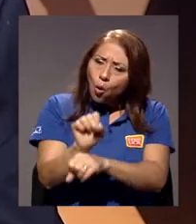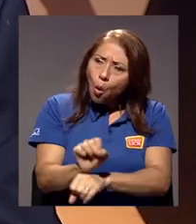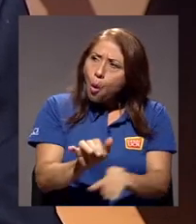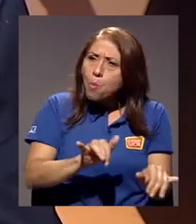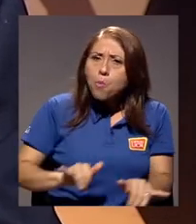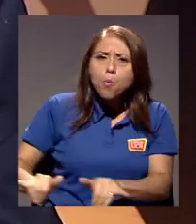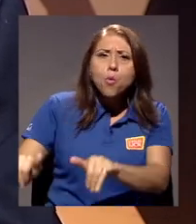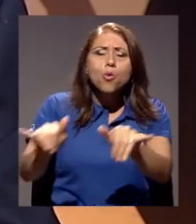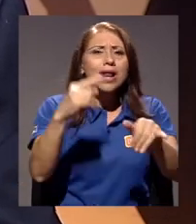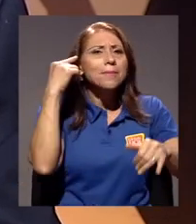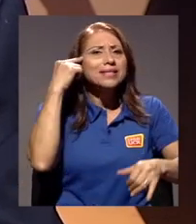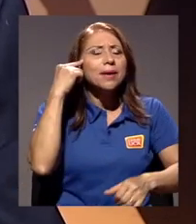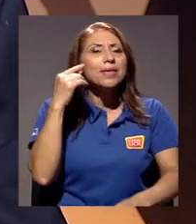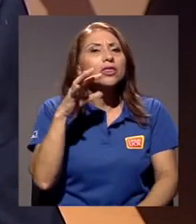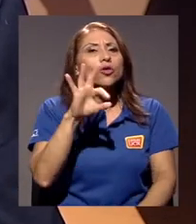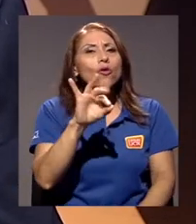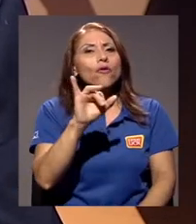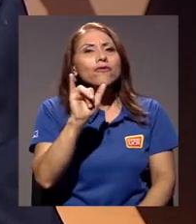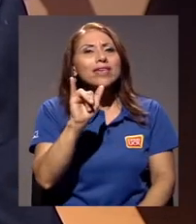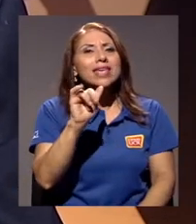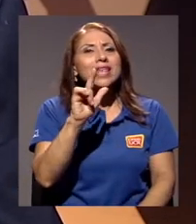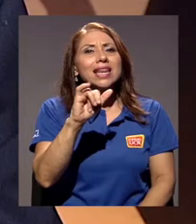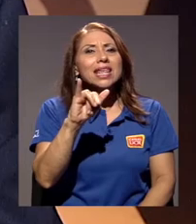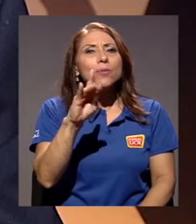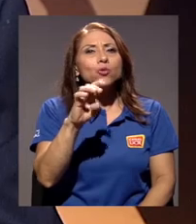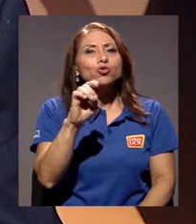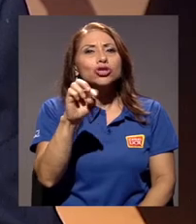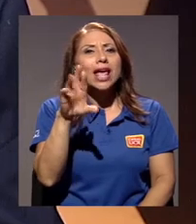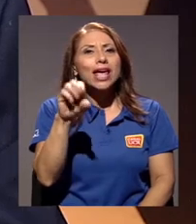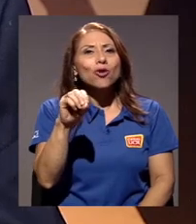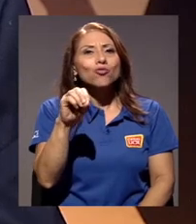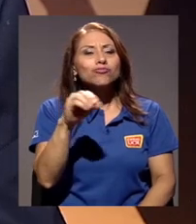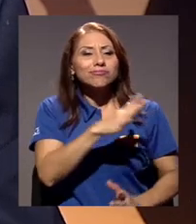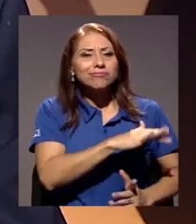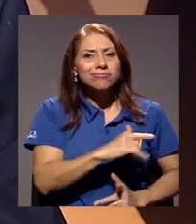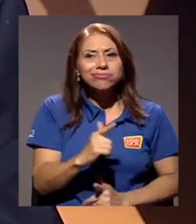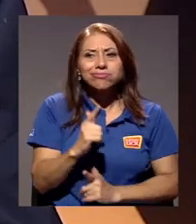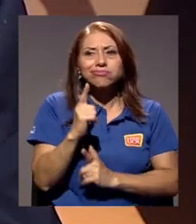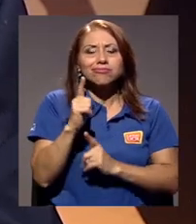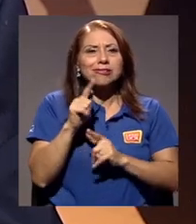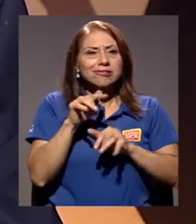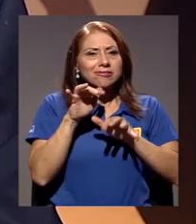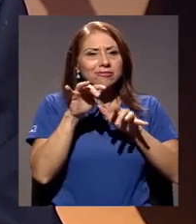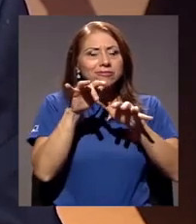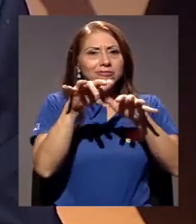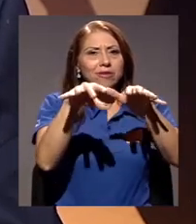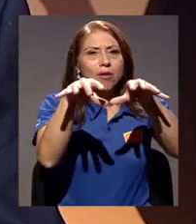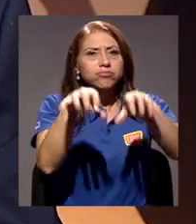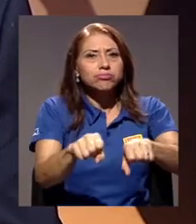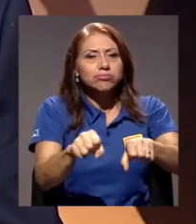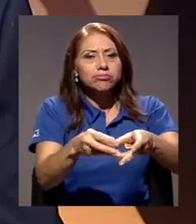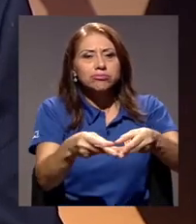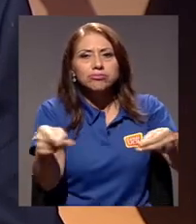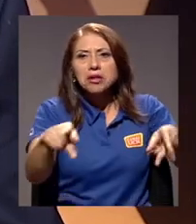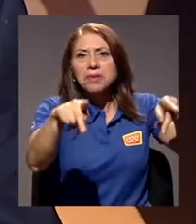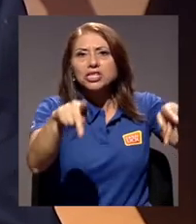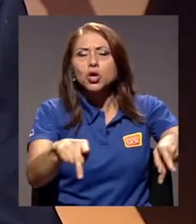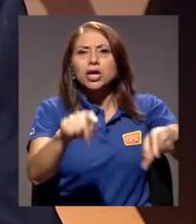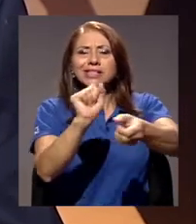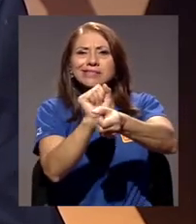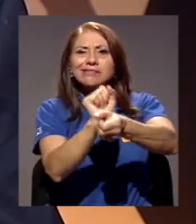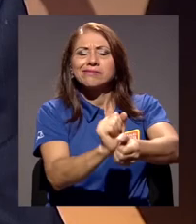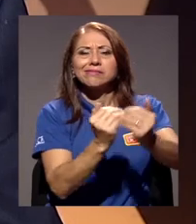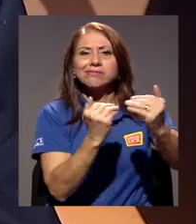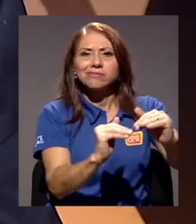común el pensamiento de llegar a un territorio conquistarlo y someter a esa población era como fundar